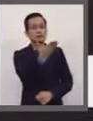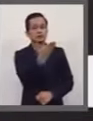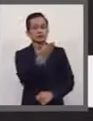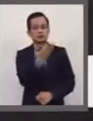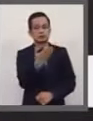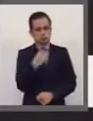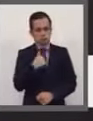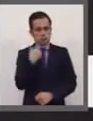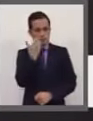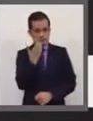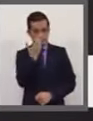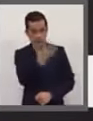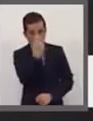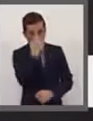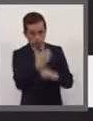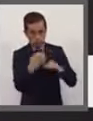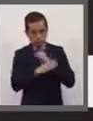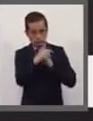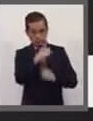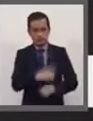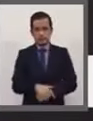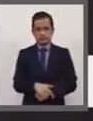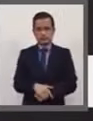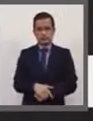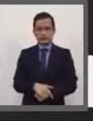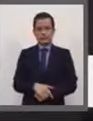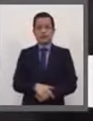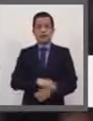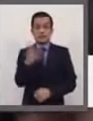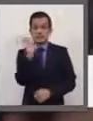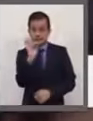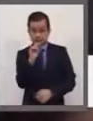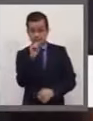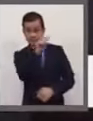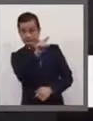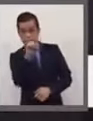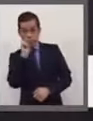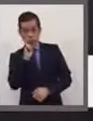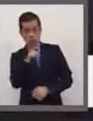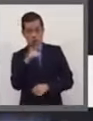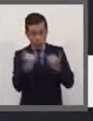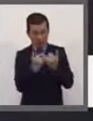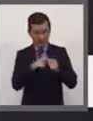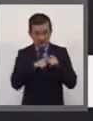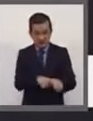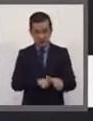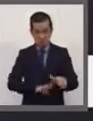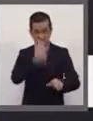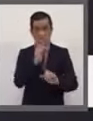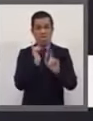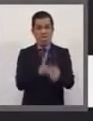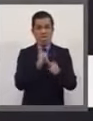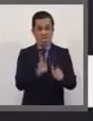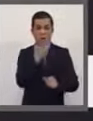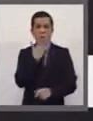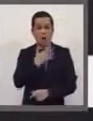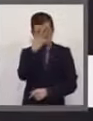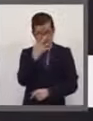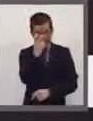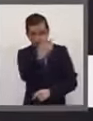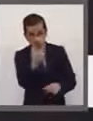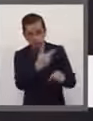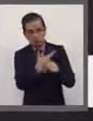lo que quiero es pedirle algo, diputada Presidenta, que si sigue en ese tono de cinismo y de burla a esta soberanía la secretaria,